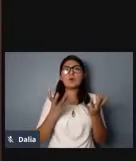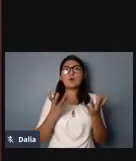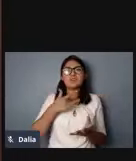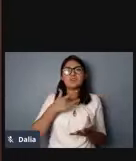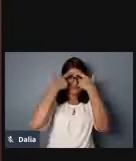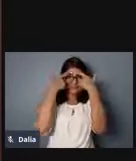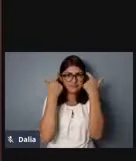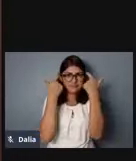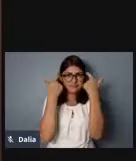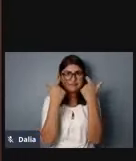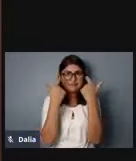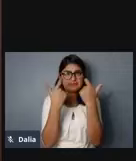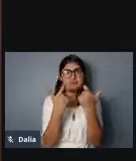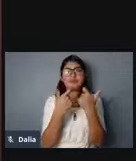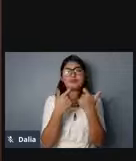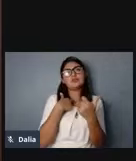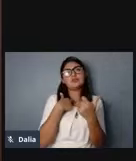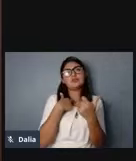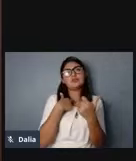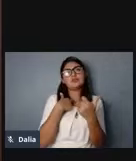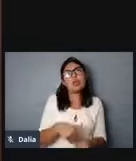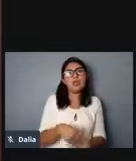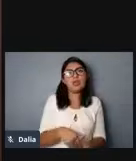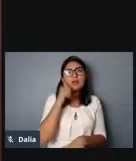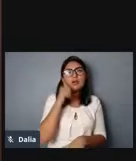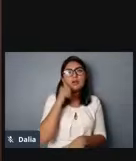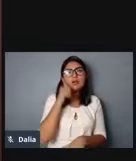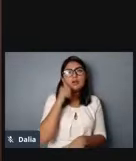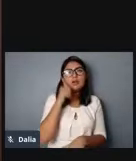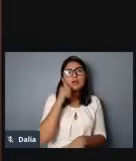a ser responsables